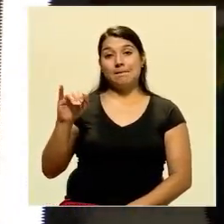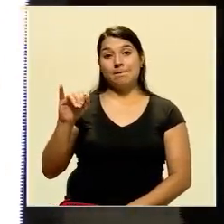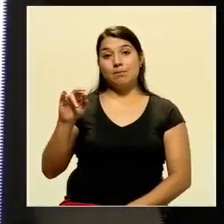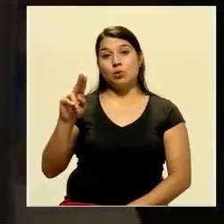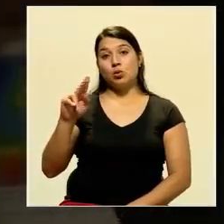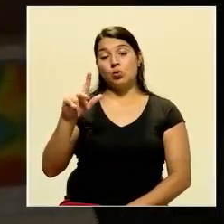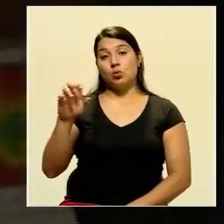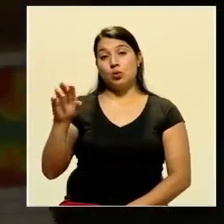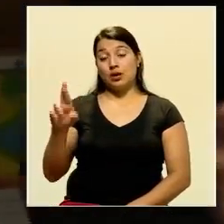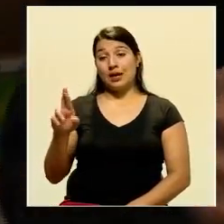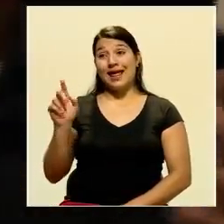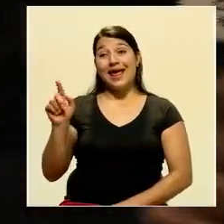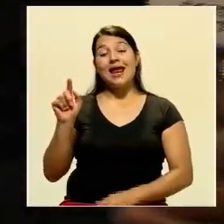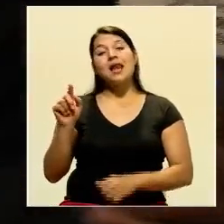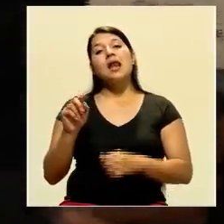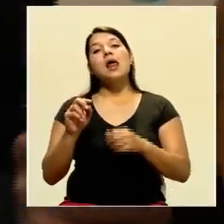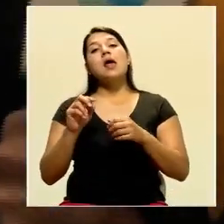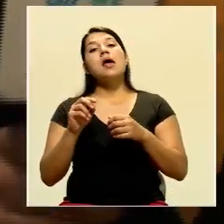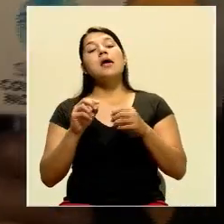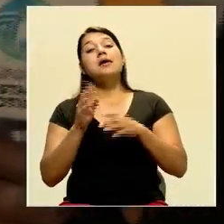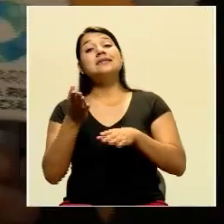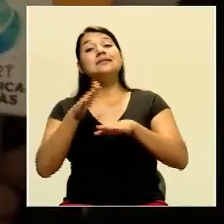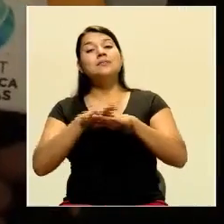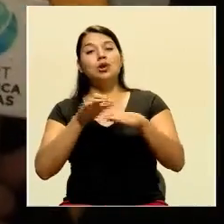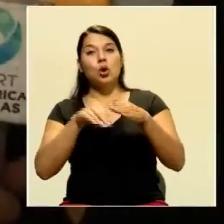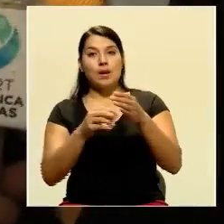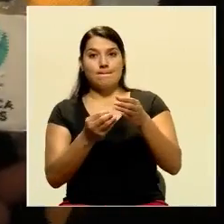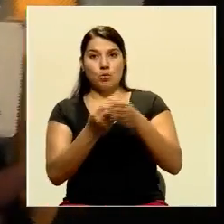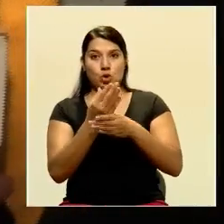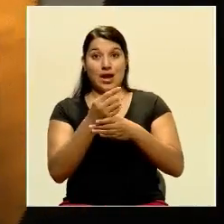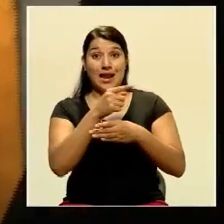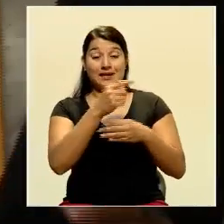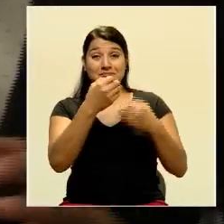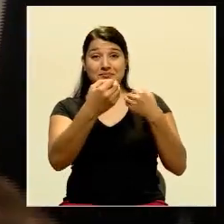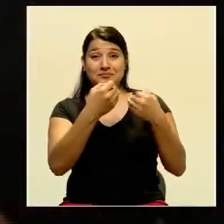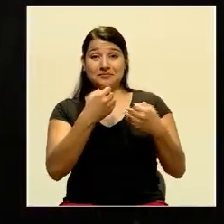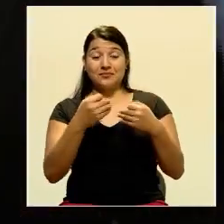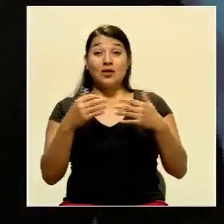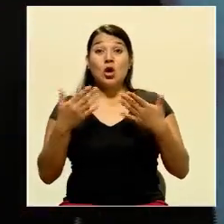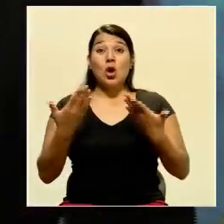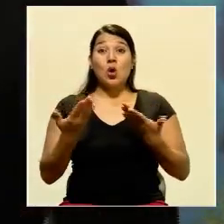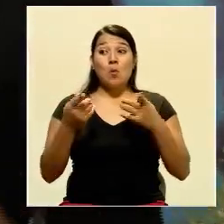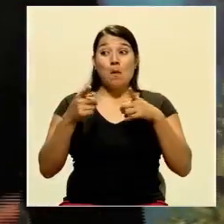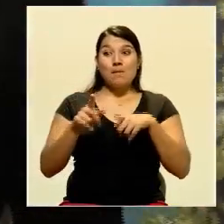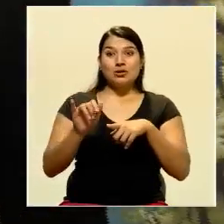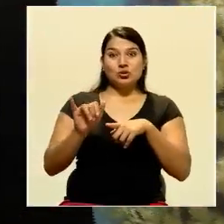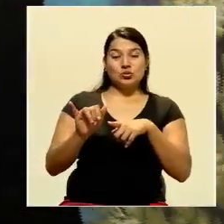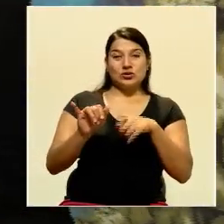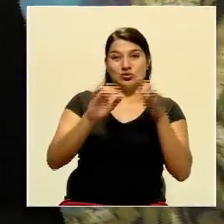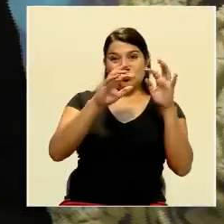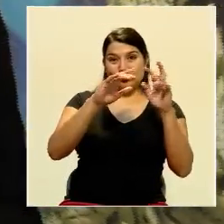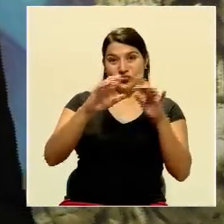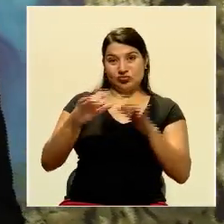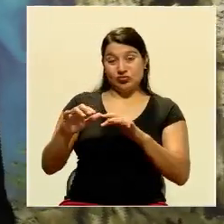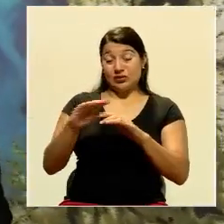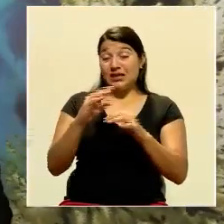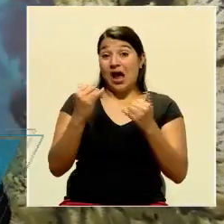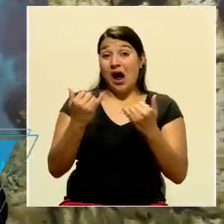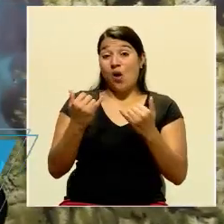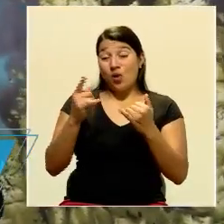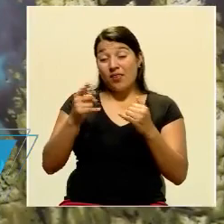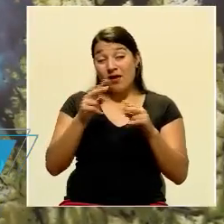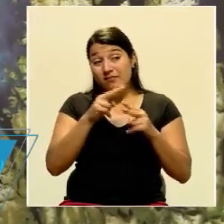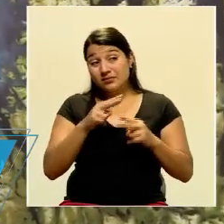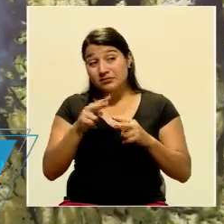y de la Universidad Nacional, que nos daba esta amplia explicación de cómo fue que se dio este deslizamiento y ahora el seguimiento que se le va a